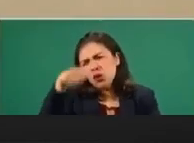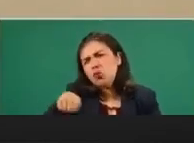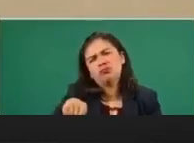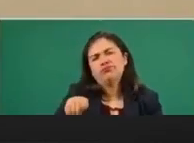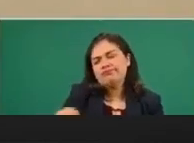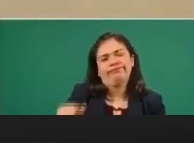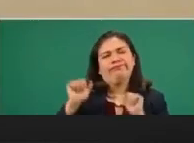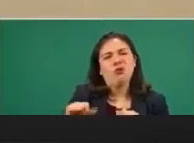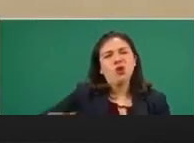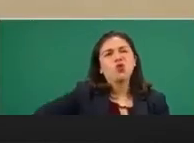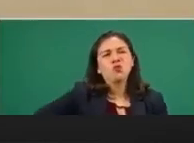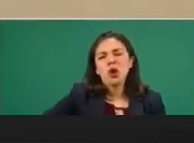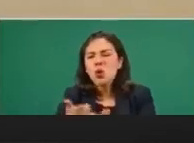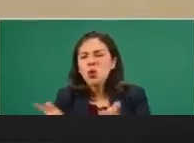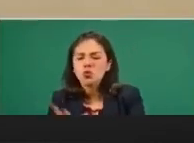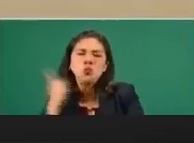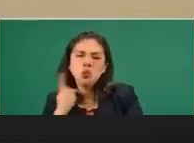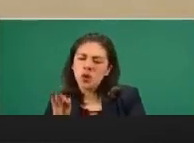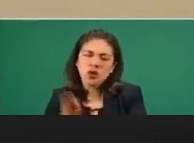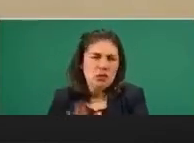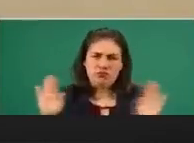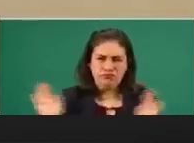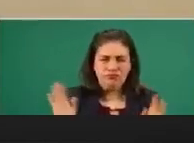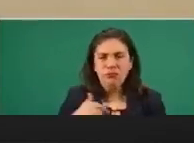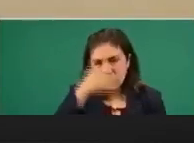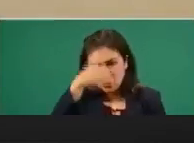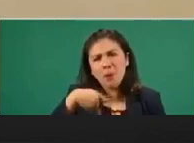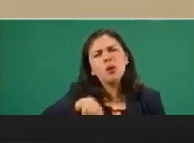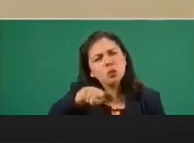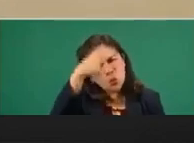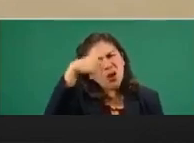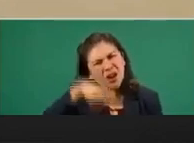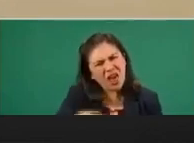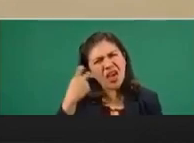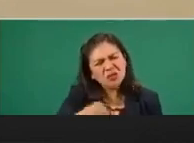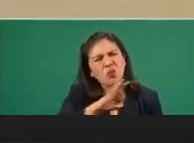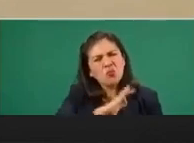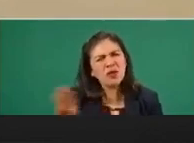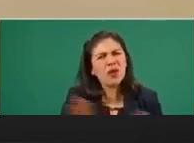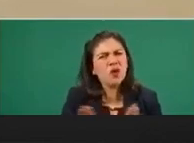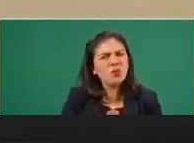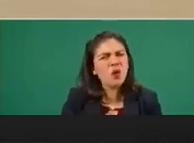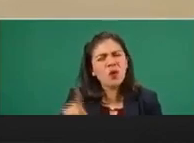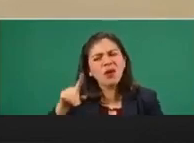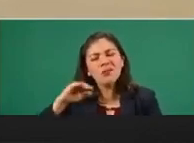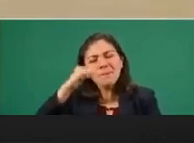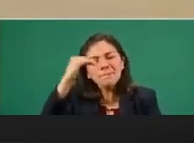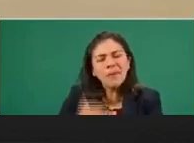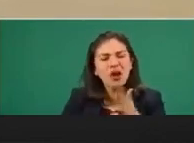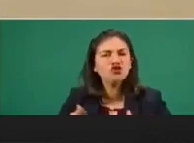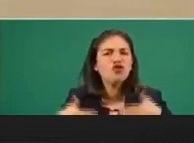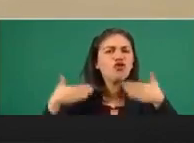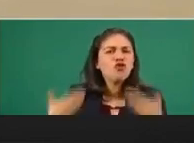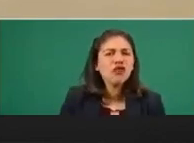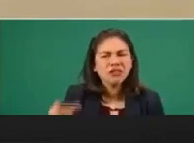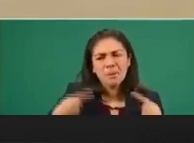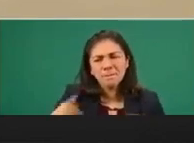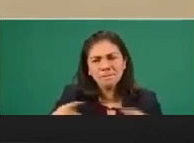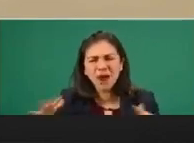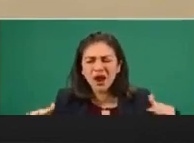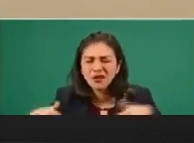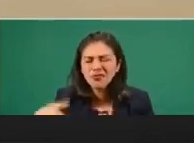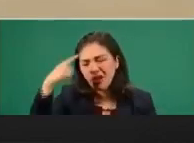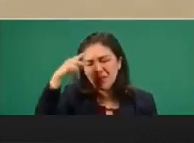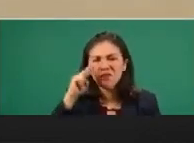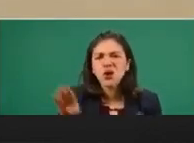asunto gobierno-partido. Sin embargo, desde su perspectiva, ¿no cree que esto pueda minar la confianza de la gente en la democracia, estas pugnas